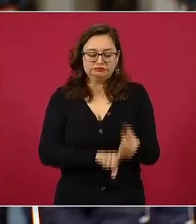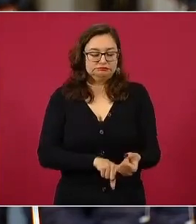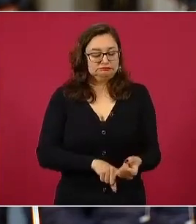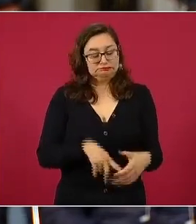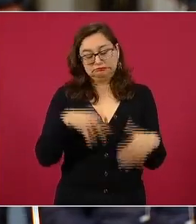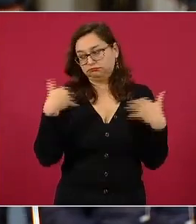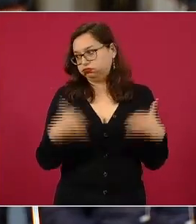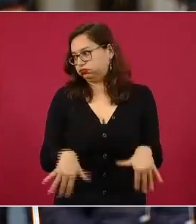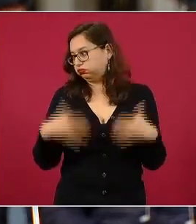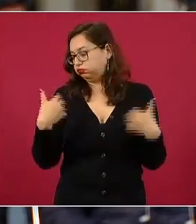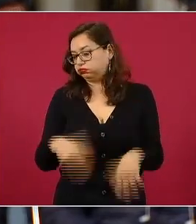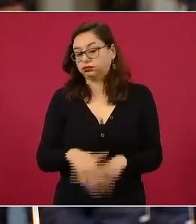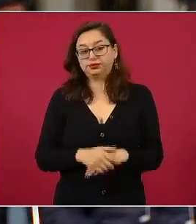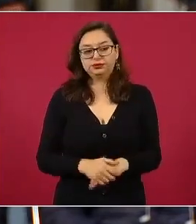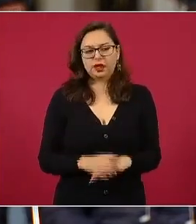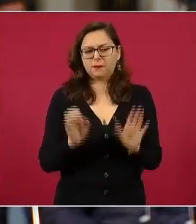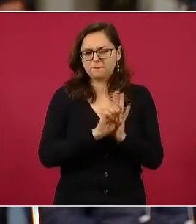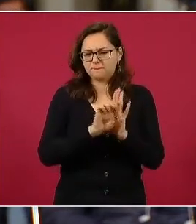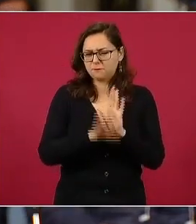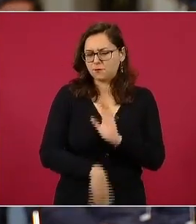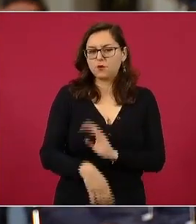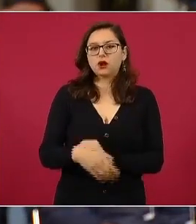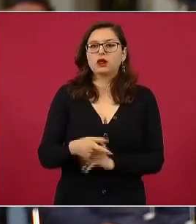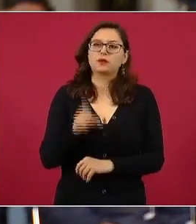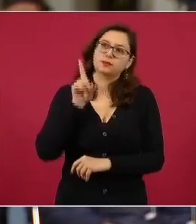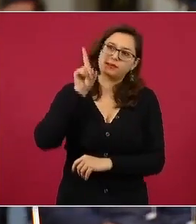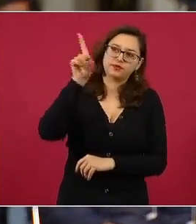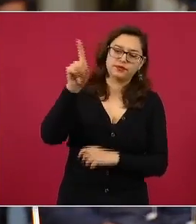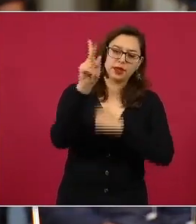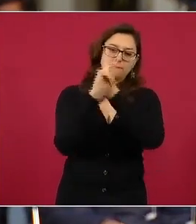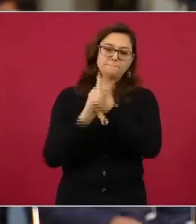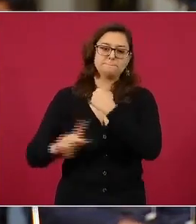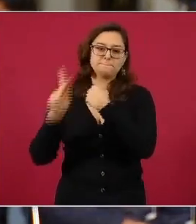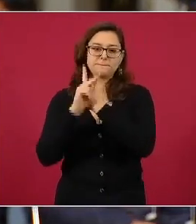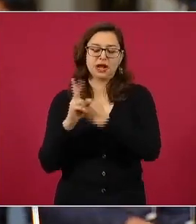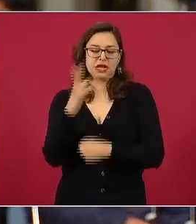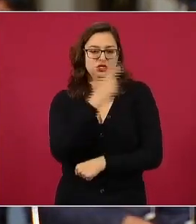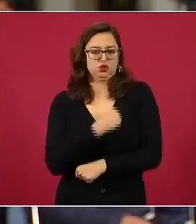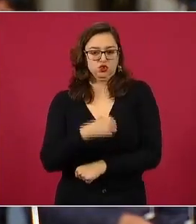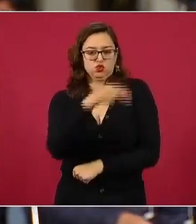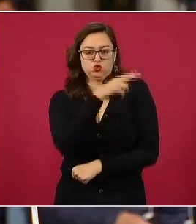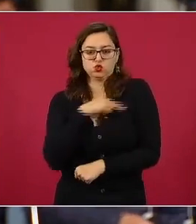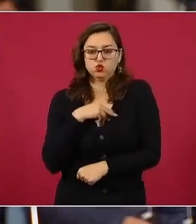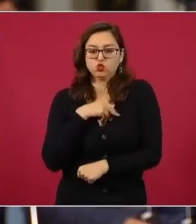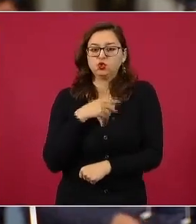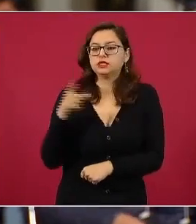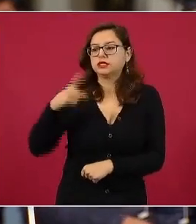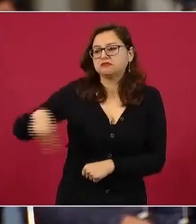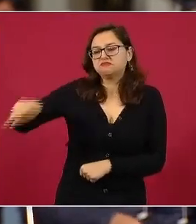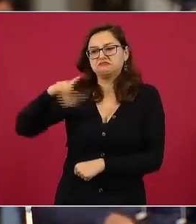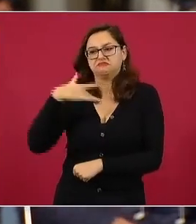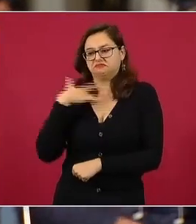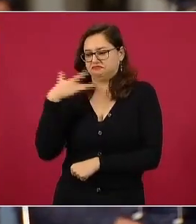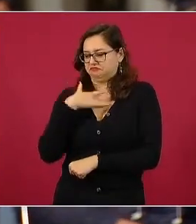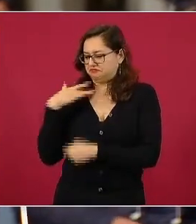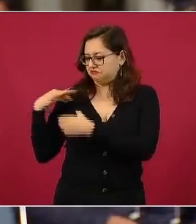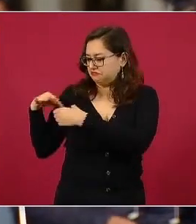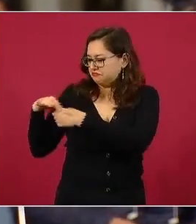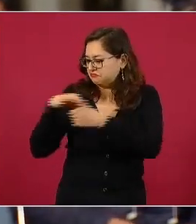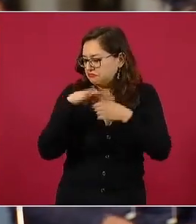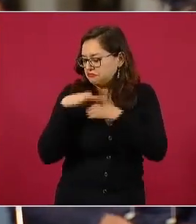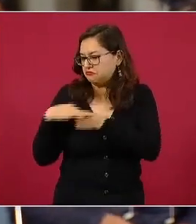Suiza, los habitantes y el gobierno de ese país han votado para que ya nunca más se les dé